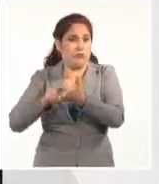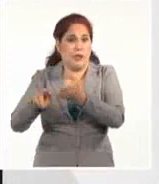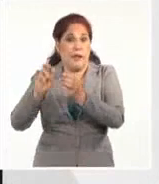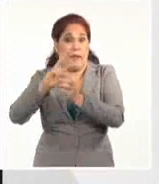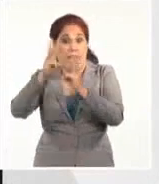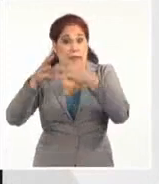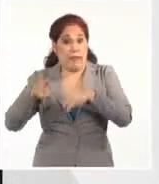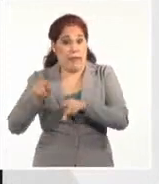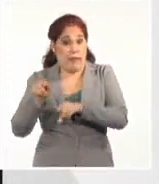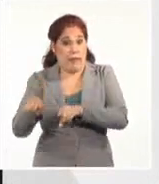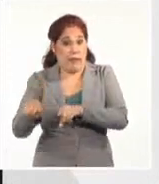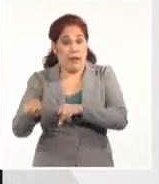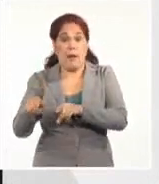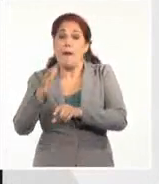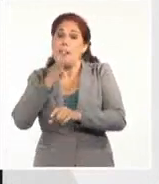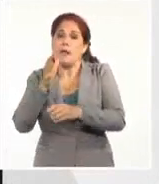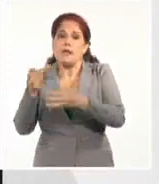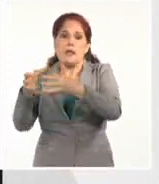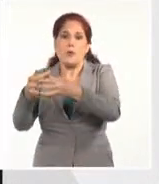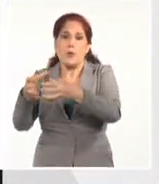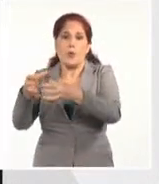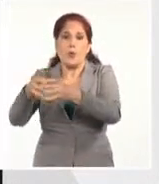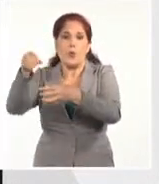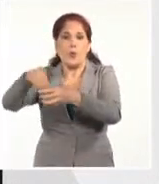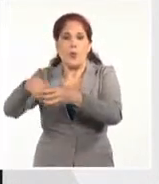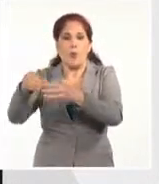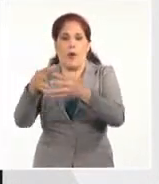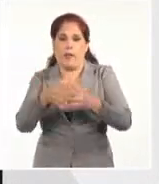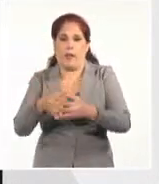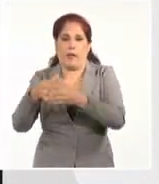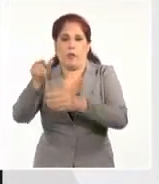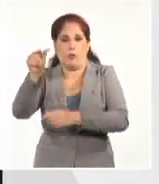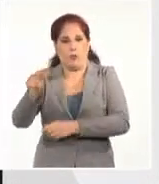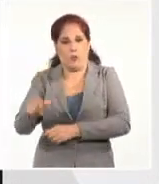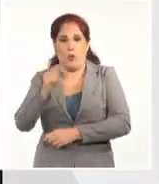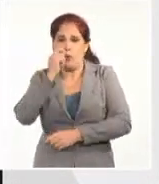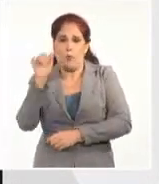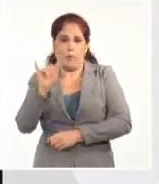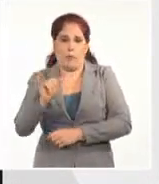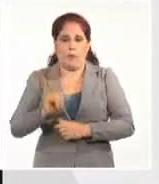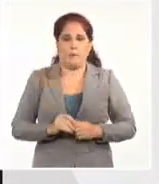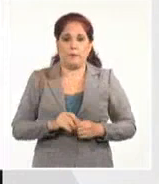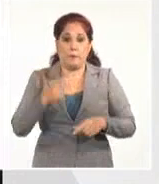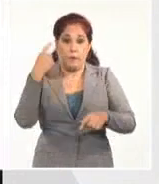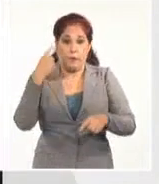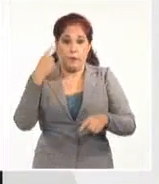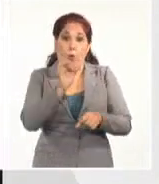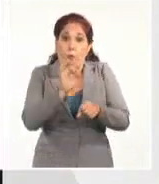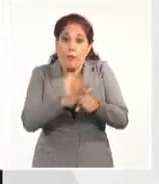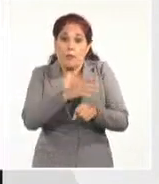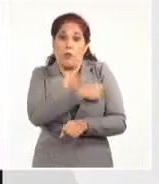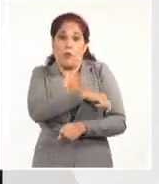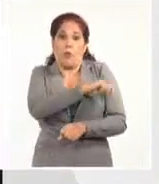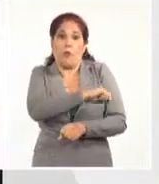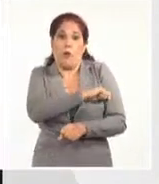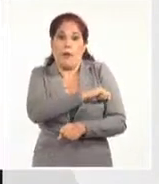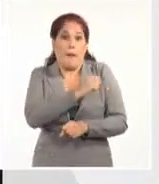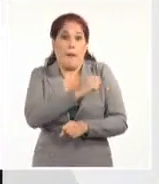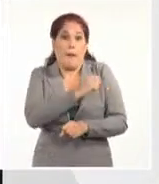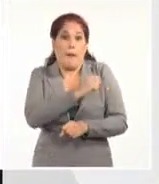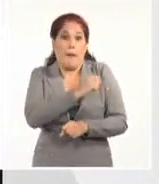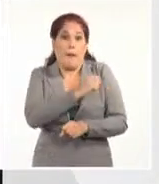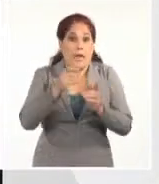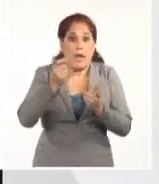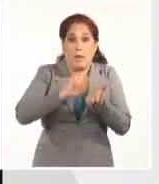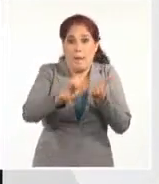de esta cuenta española que puso un tuit el 5 de julio puso más de mil tweets y el